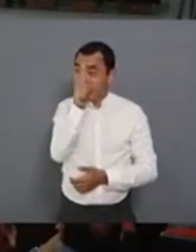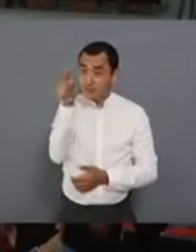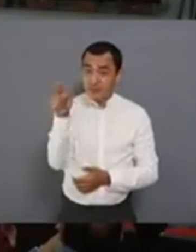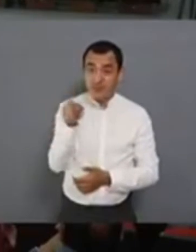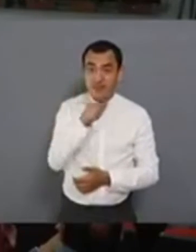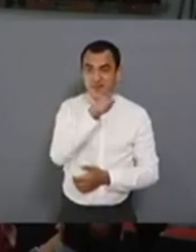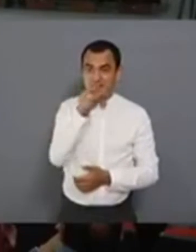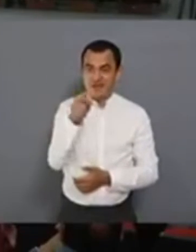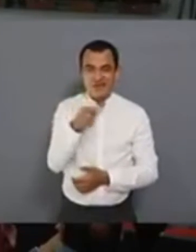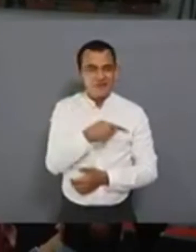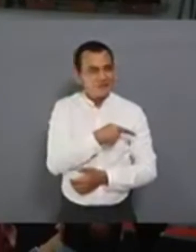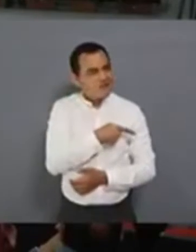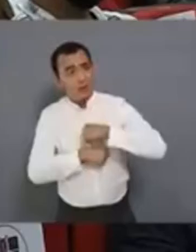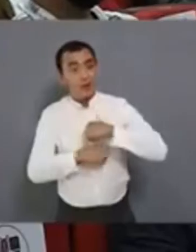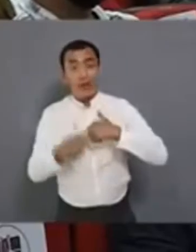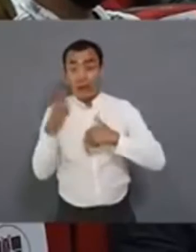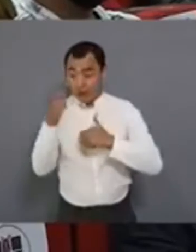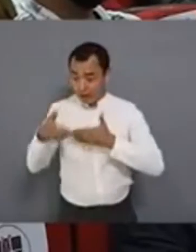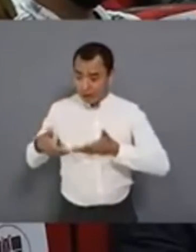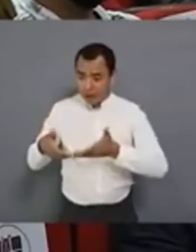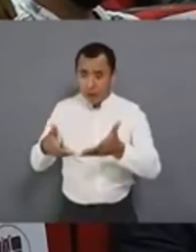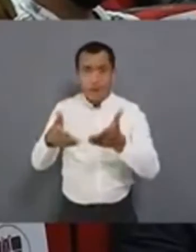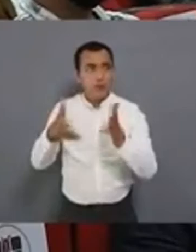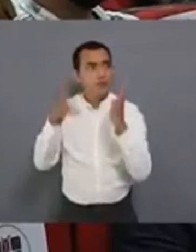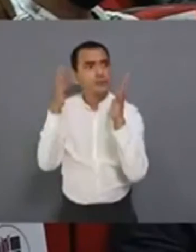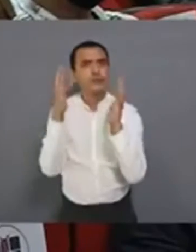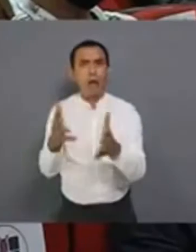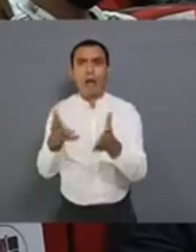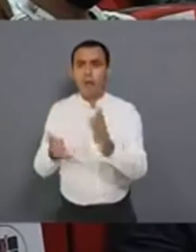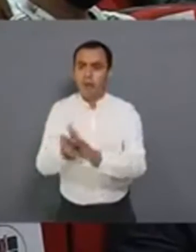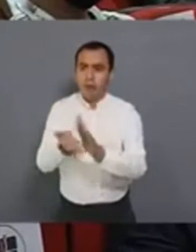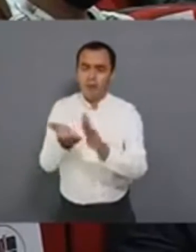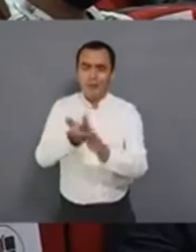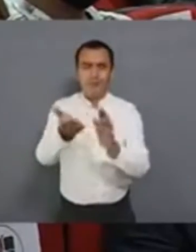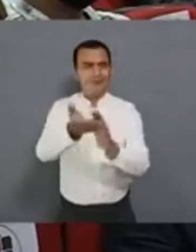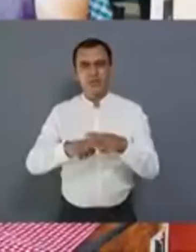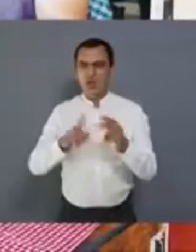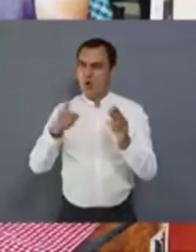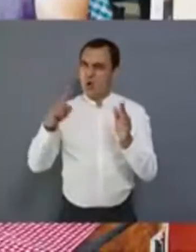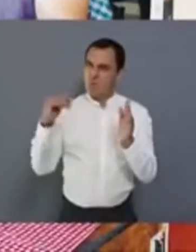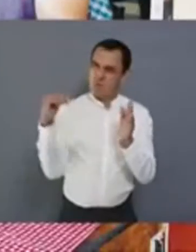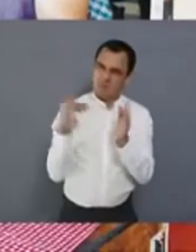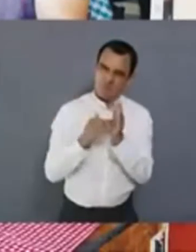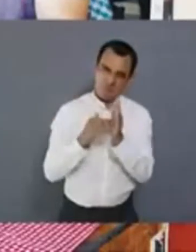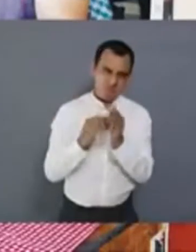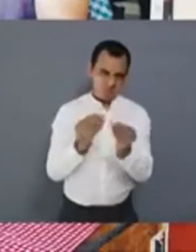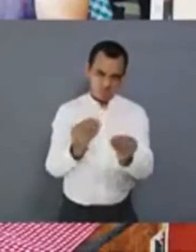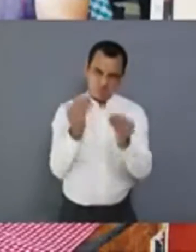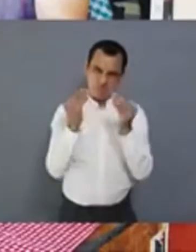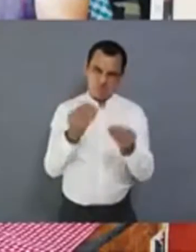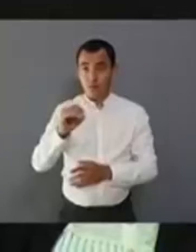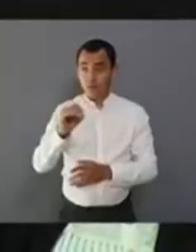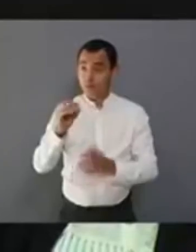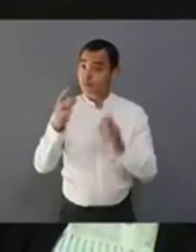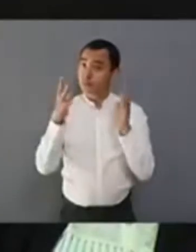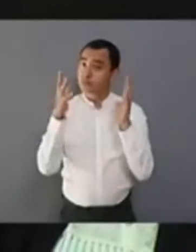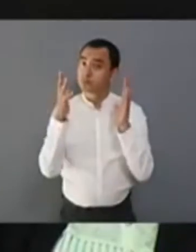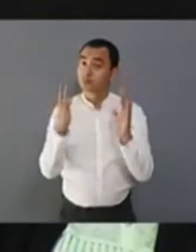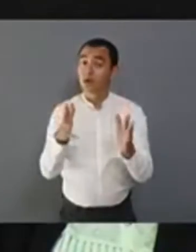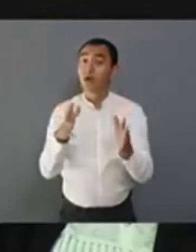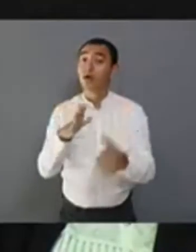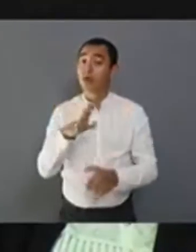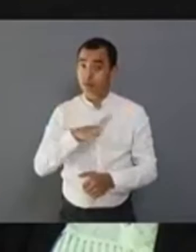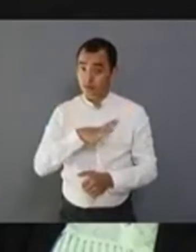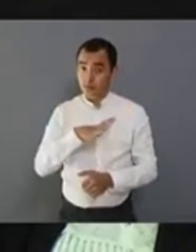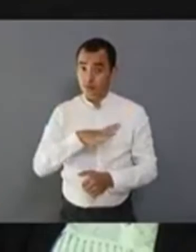Rodríguez concluyó su informe entre aplausos, arropado por el Ejecutivo Federal, la Presidenta del Poder Judicial y una importante cantidad de